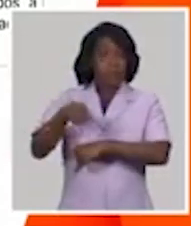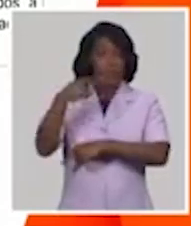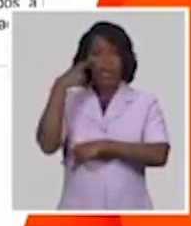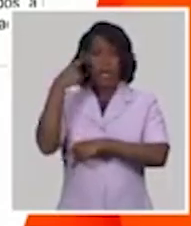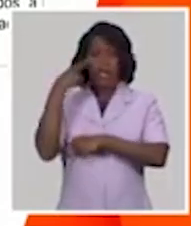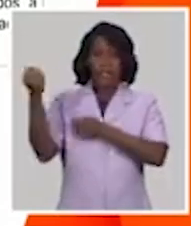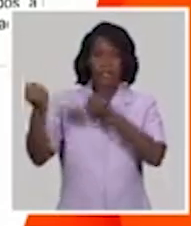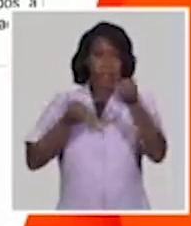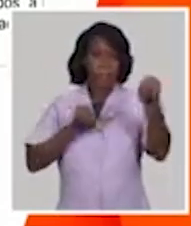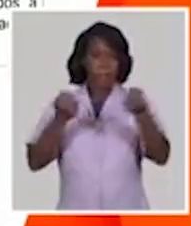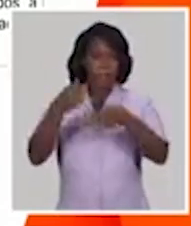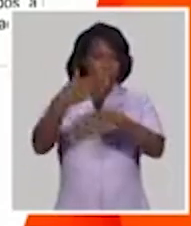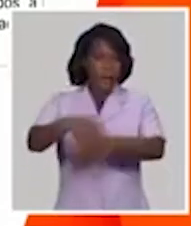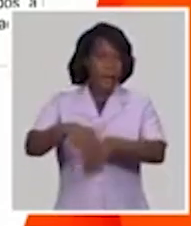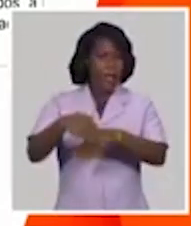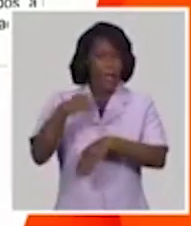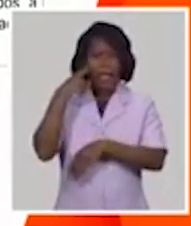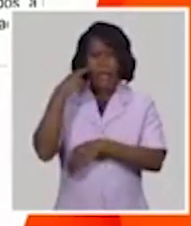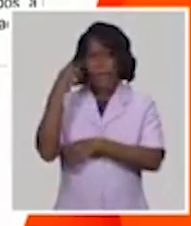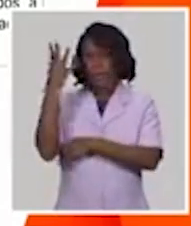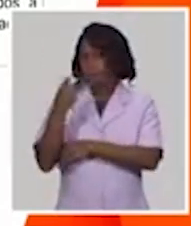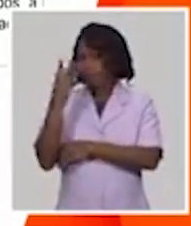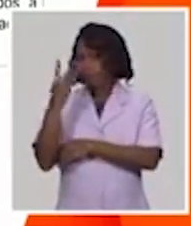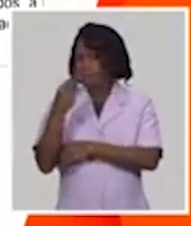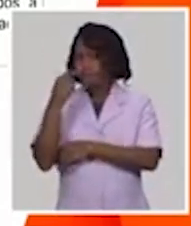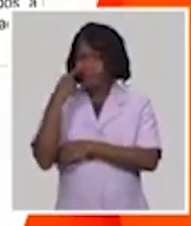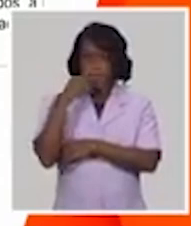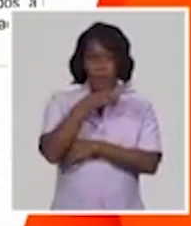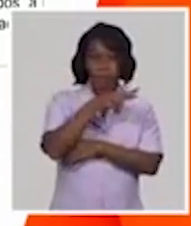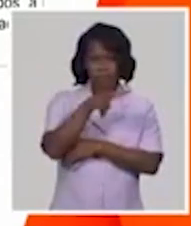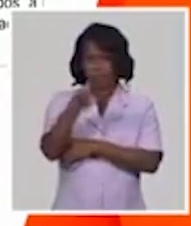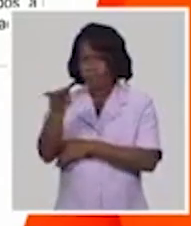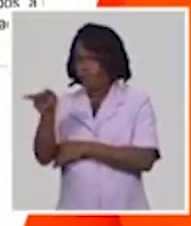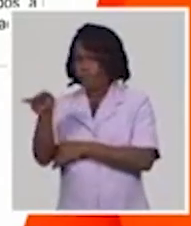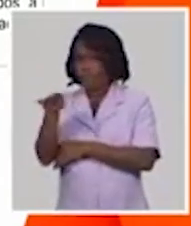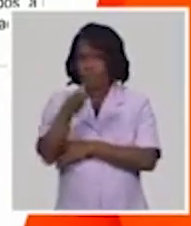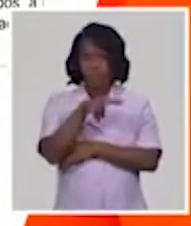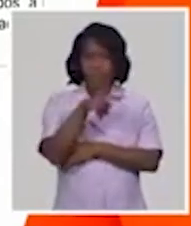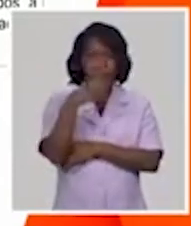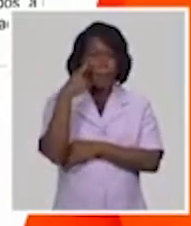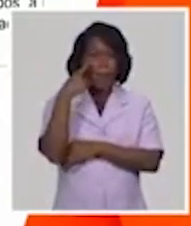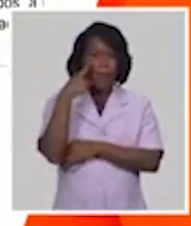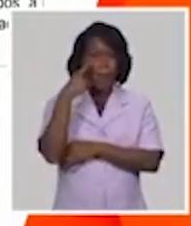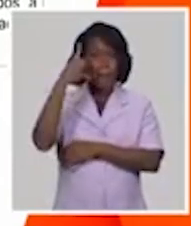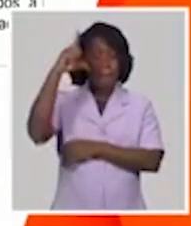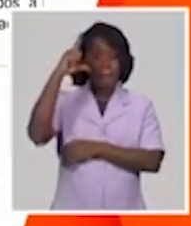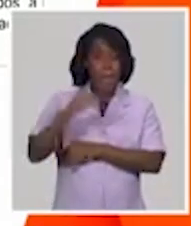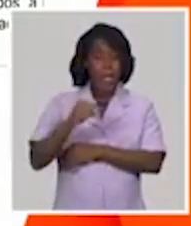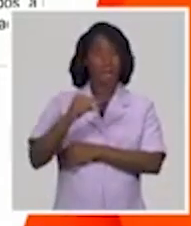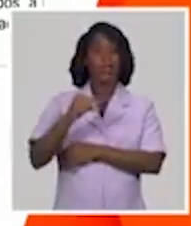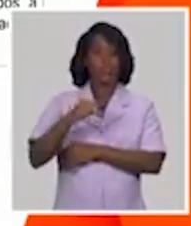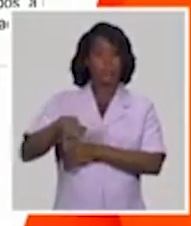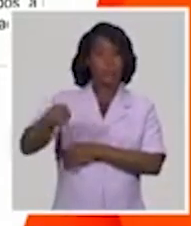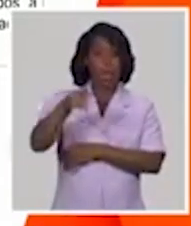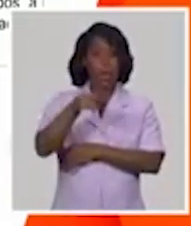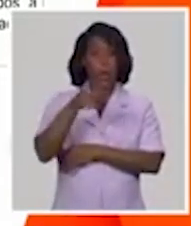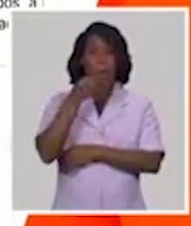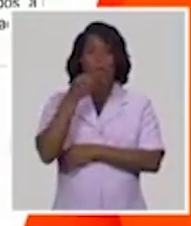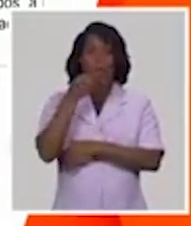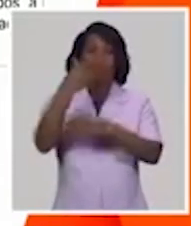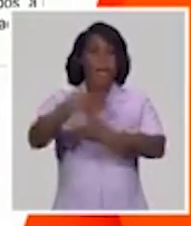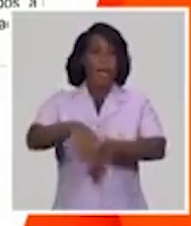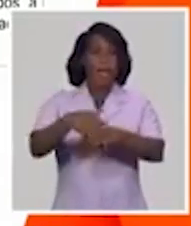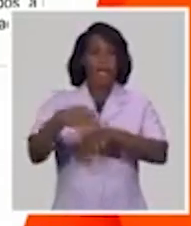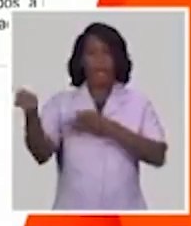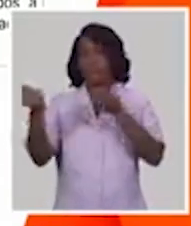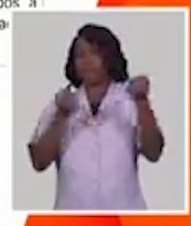ver con las medidas que se están instrumentando para evitar la movilidad de las personas y equipos que no son necesarios. O